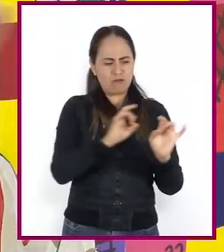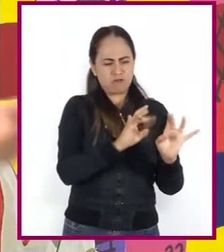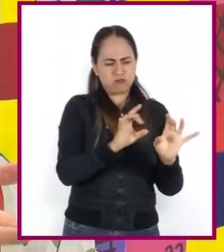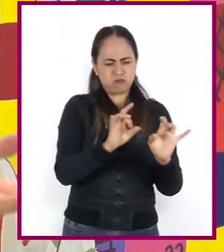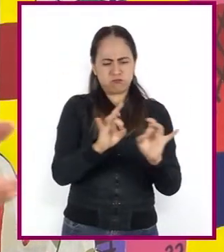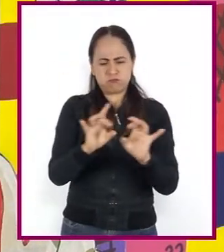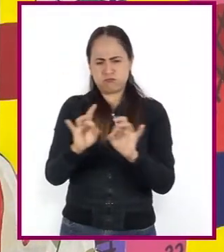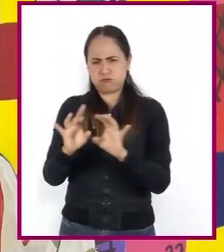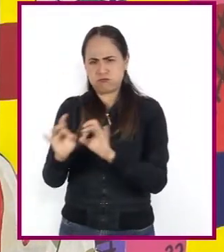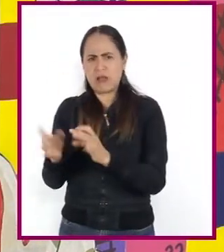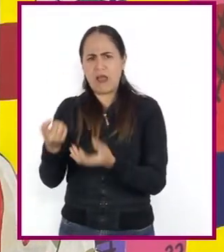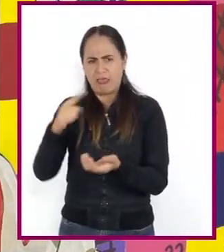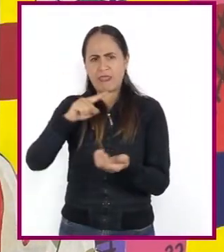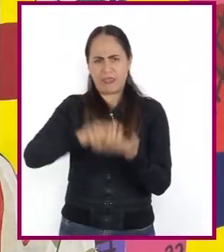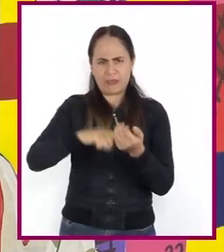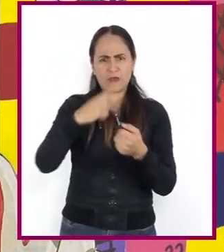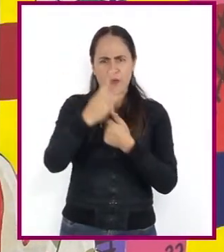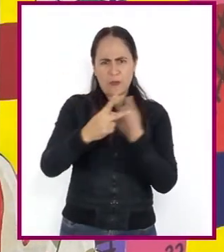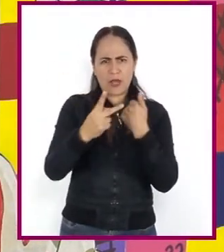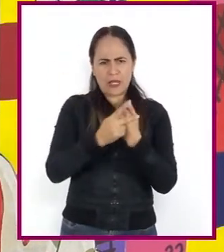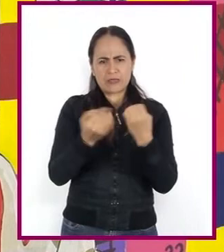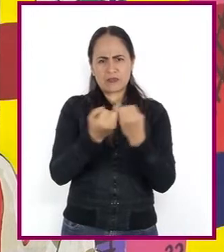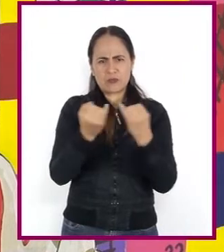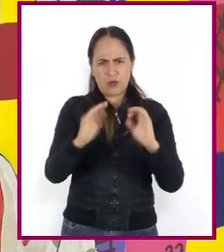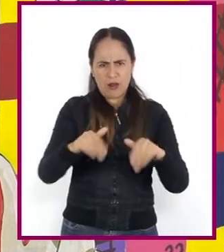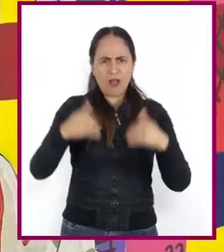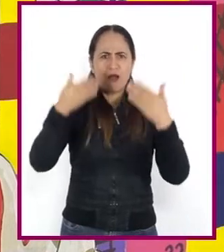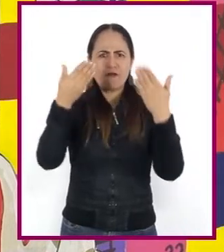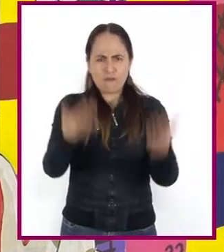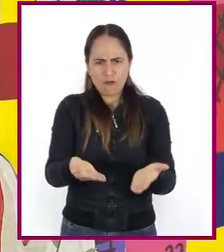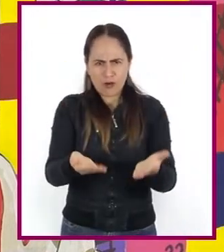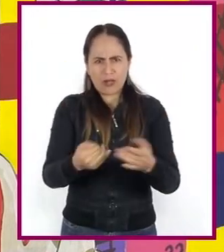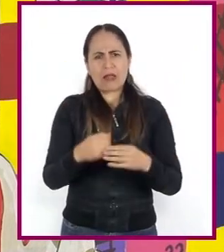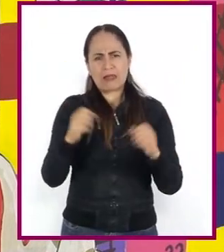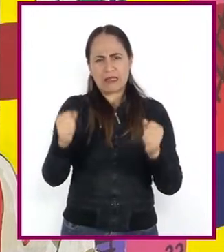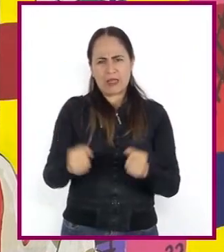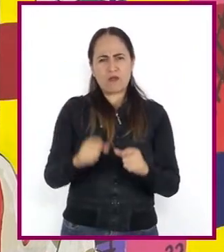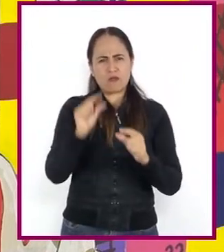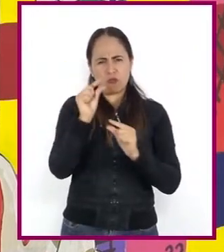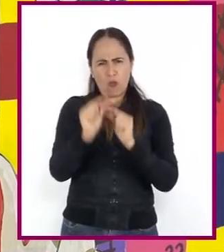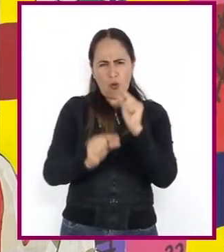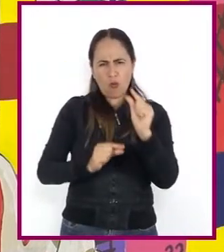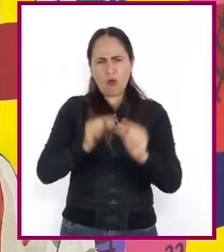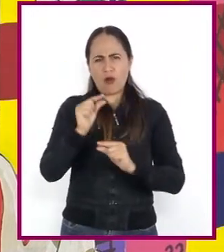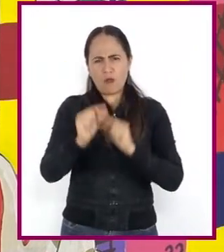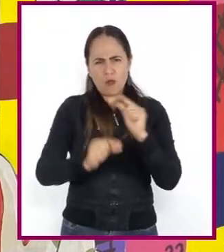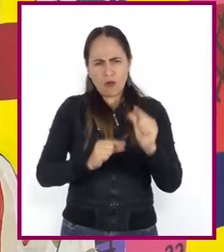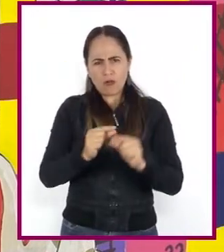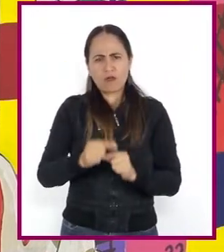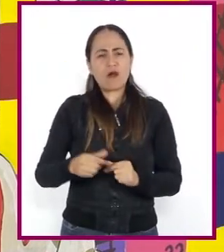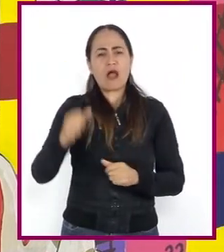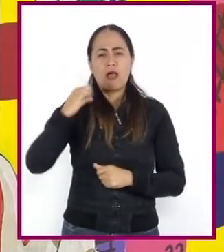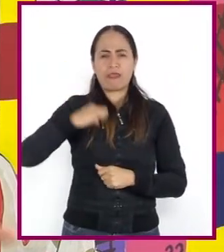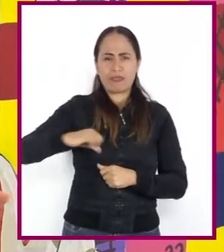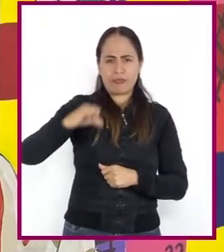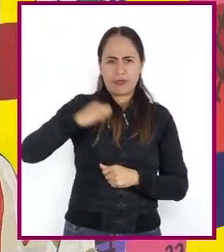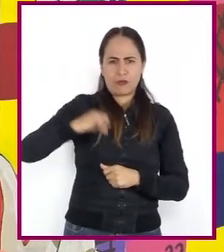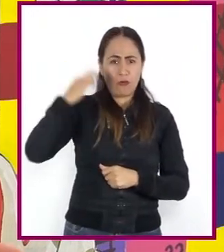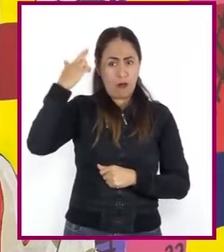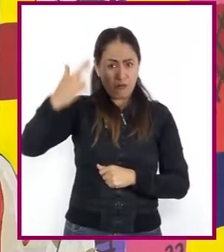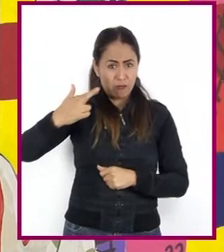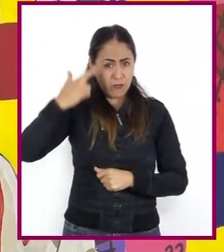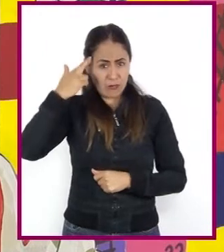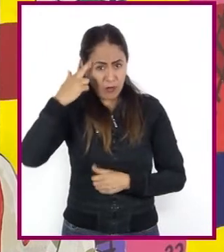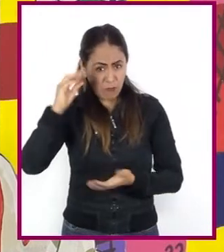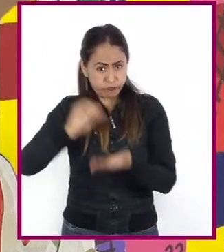causas internas y externas que condujeron a la desaparición del antiguo régimen